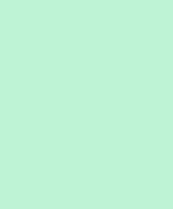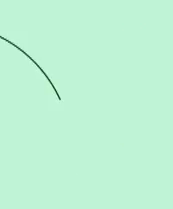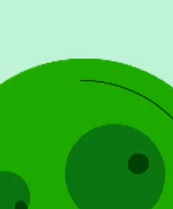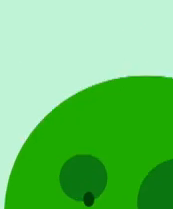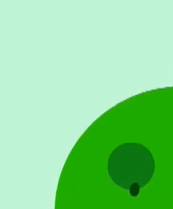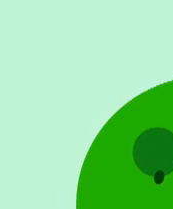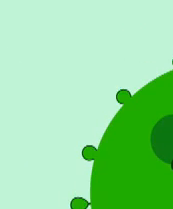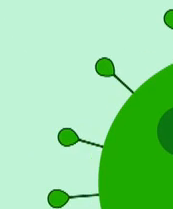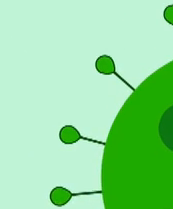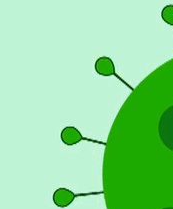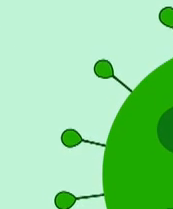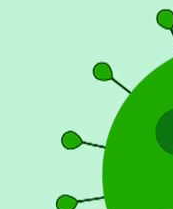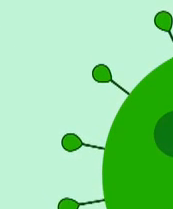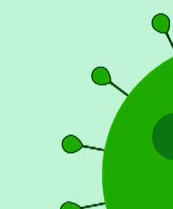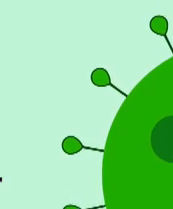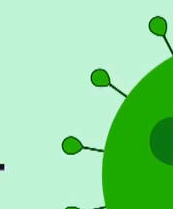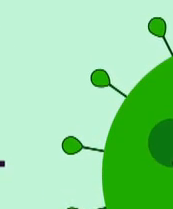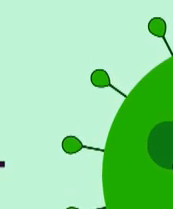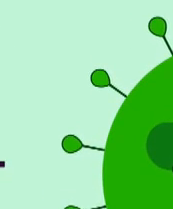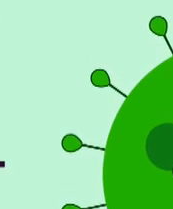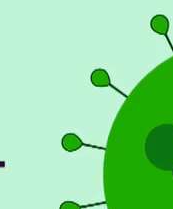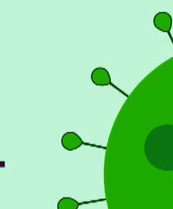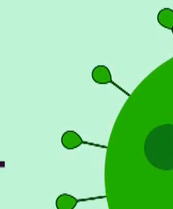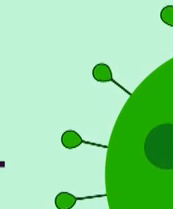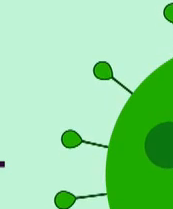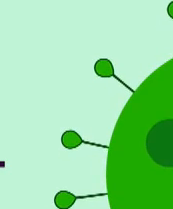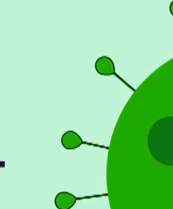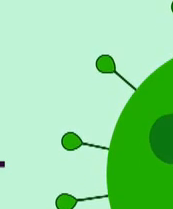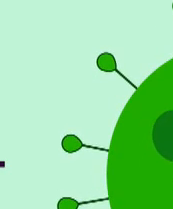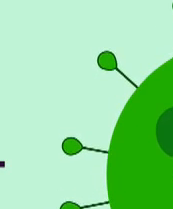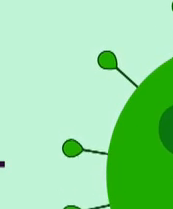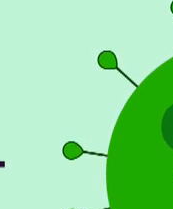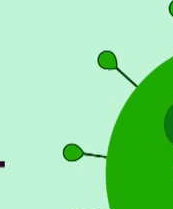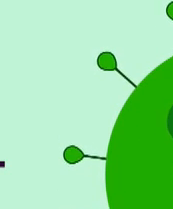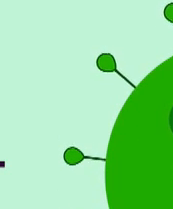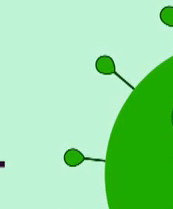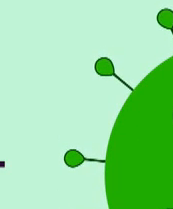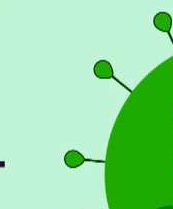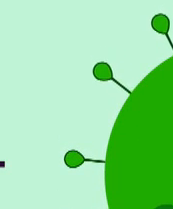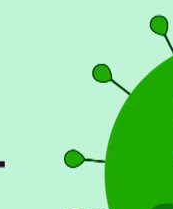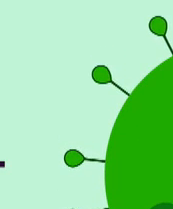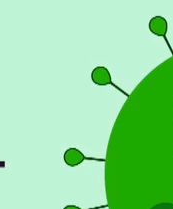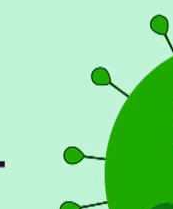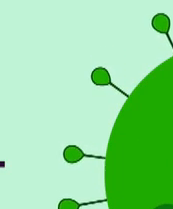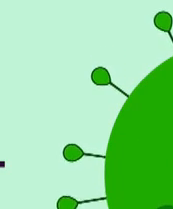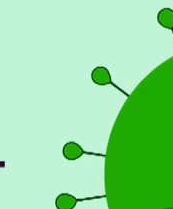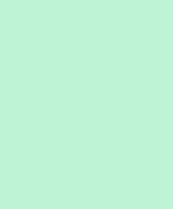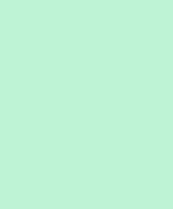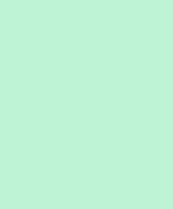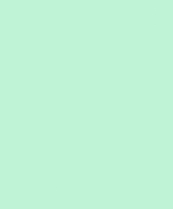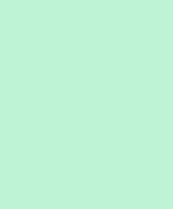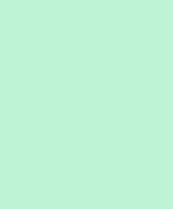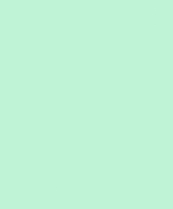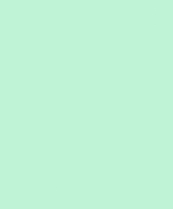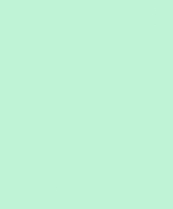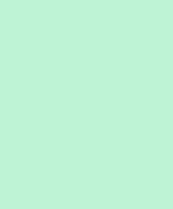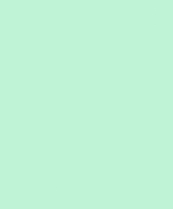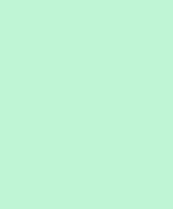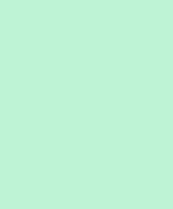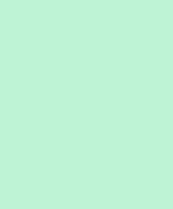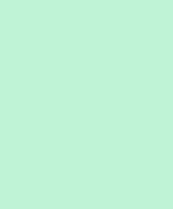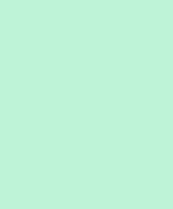o exhala. Por eso es importante mantenerse a más de un metro de distancia de una persona que se encuentra enferma.